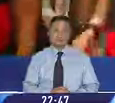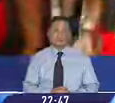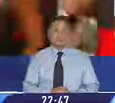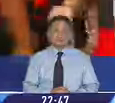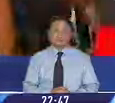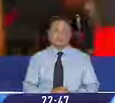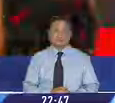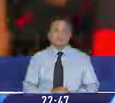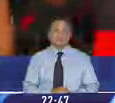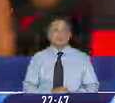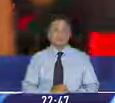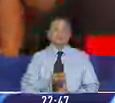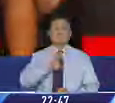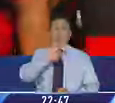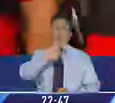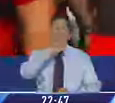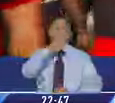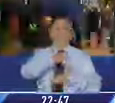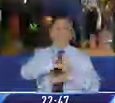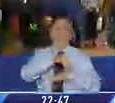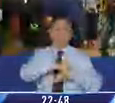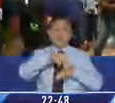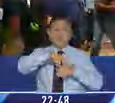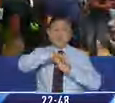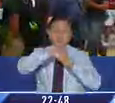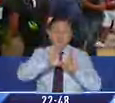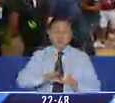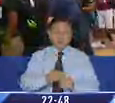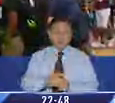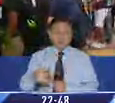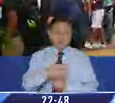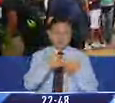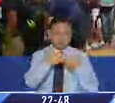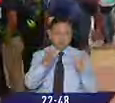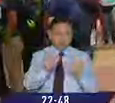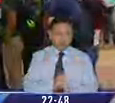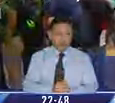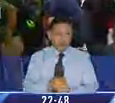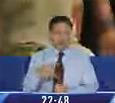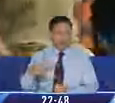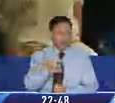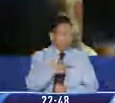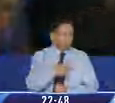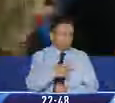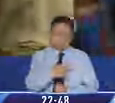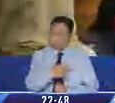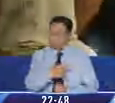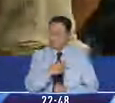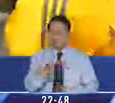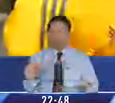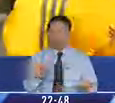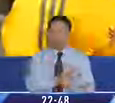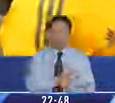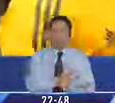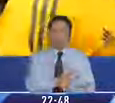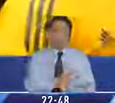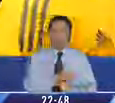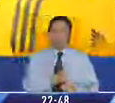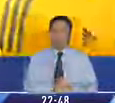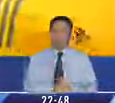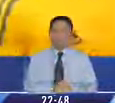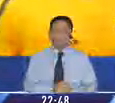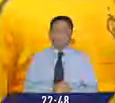A las 16 horas abrieron las puertas a la embajada del hincha y a los pocos minutos estaban todas las áreas llenas. Llegamos